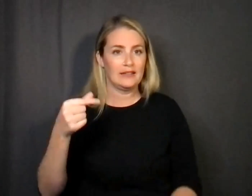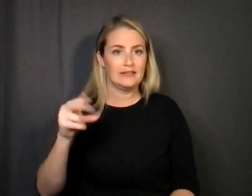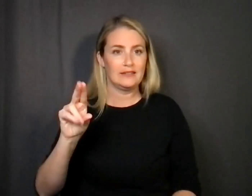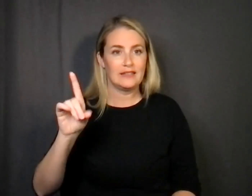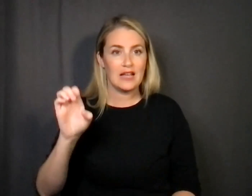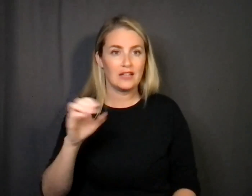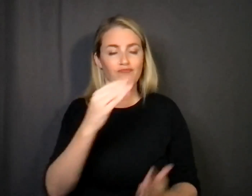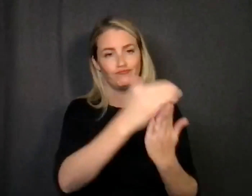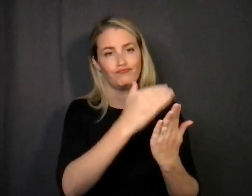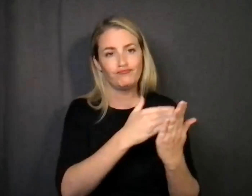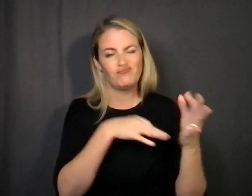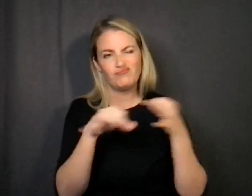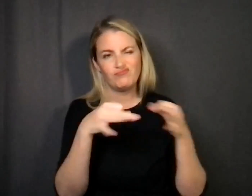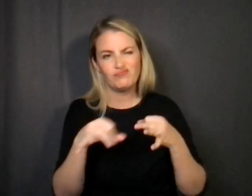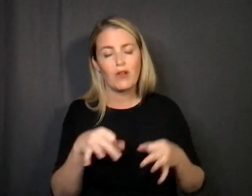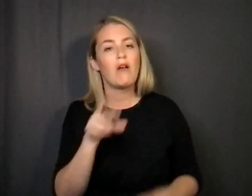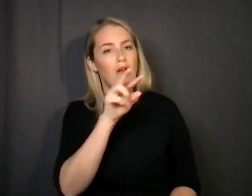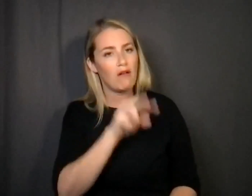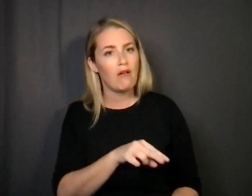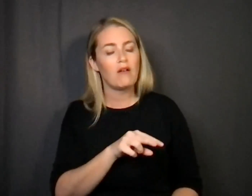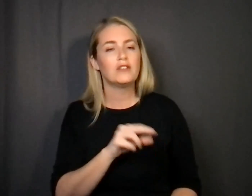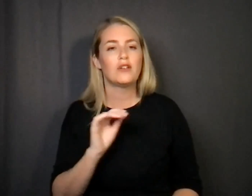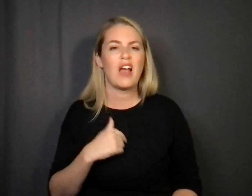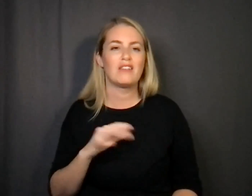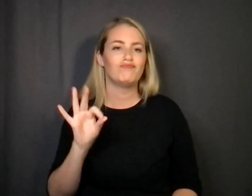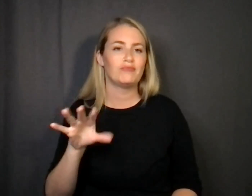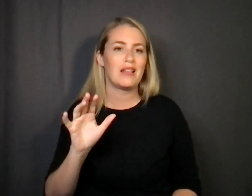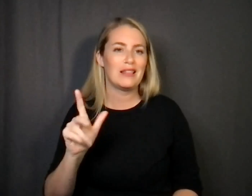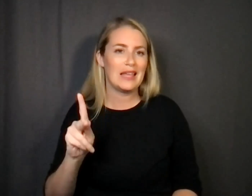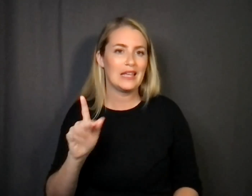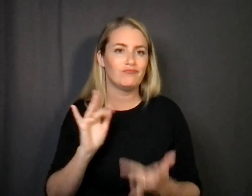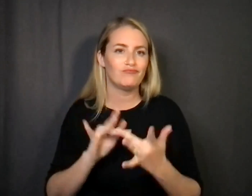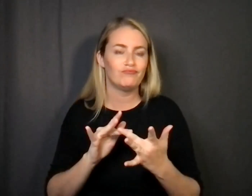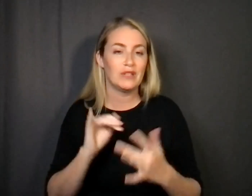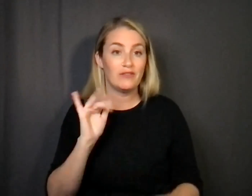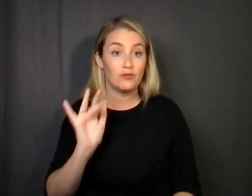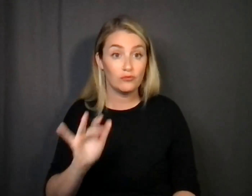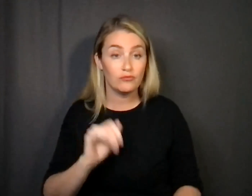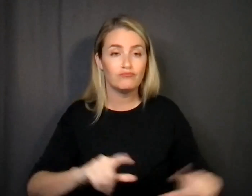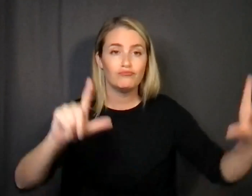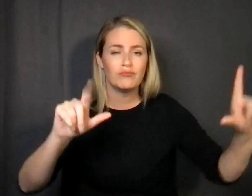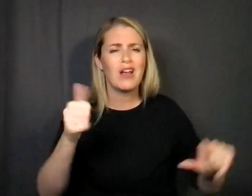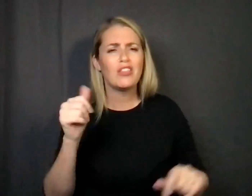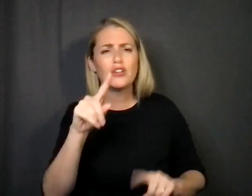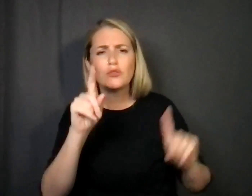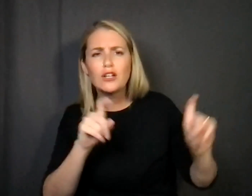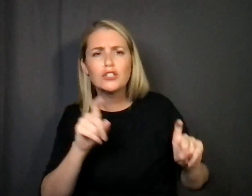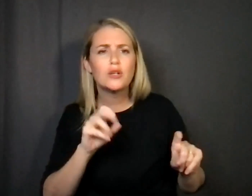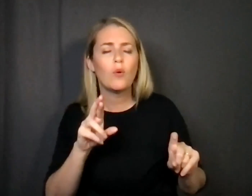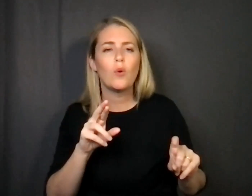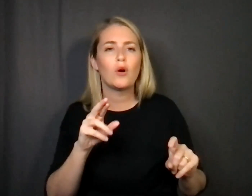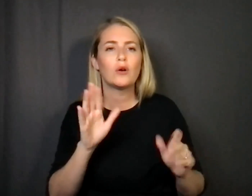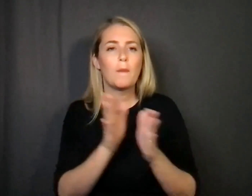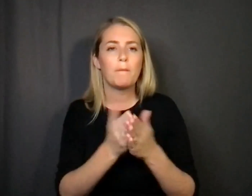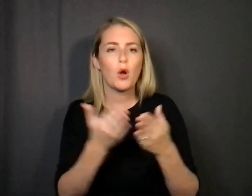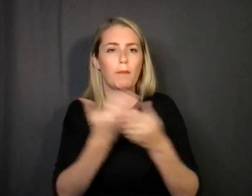de Canva. if you want to open that up before we exit, if you had any other questions or just want to Si quieren abrirlos